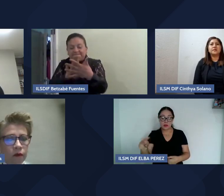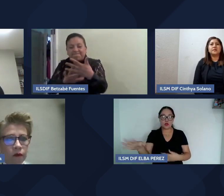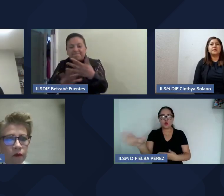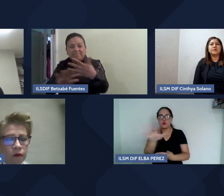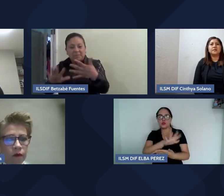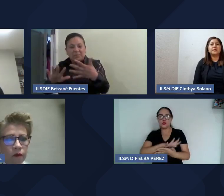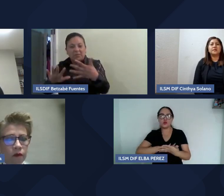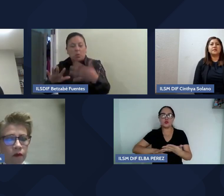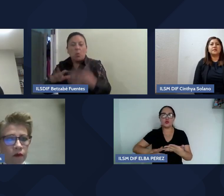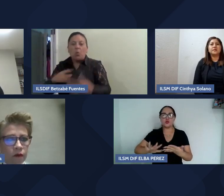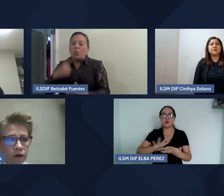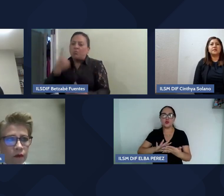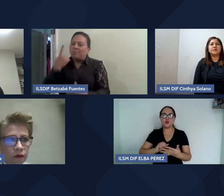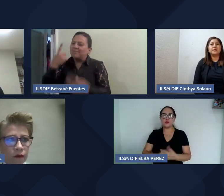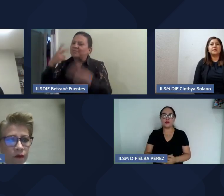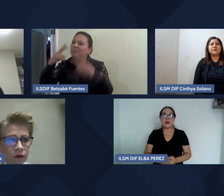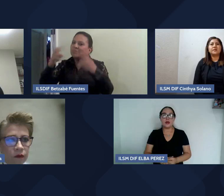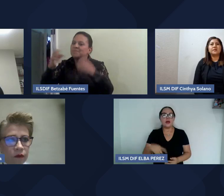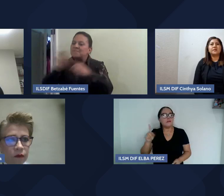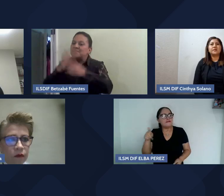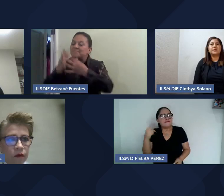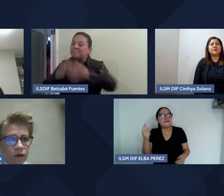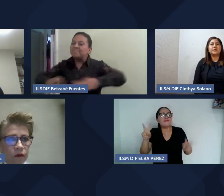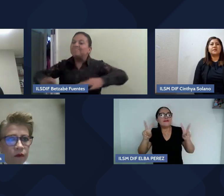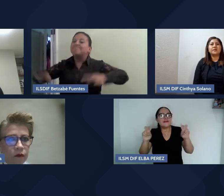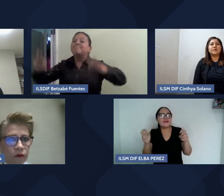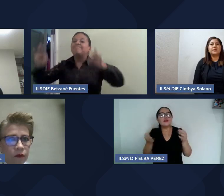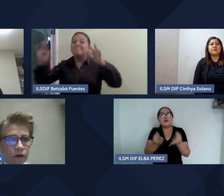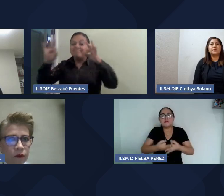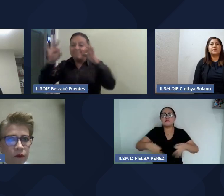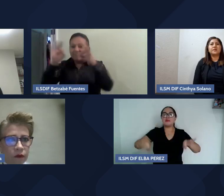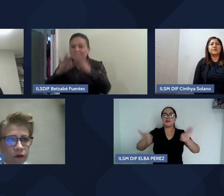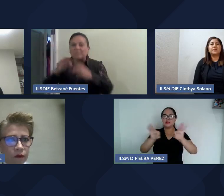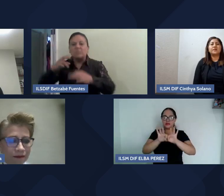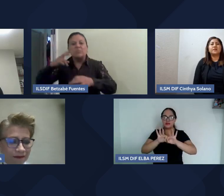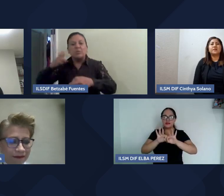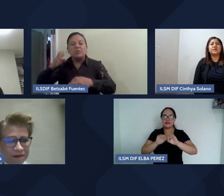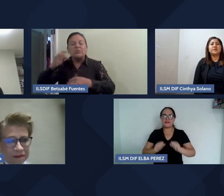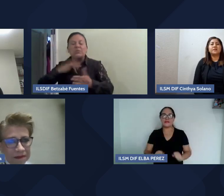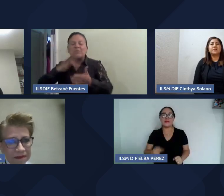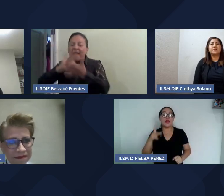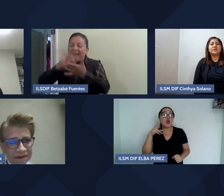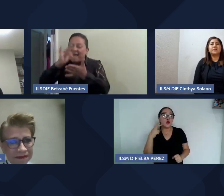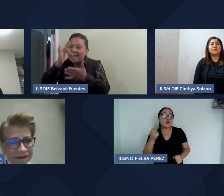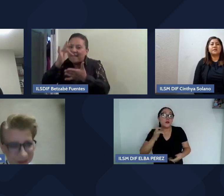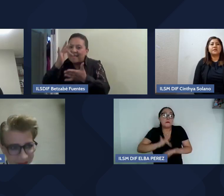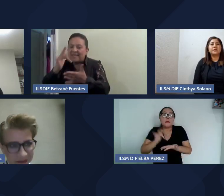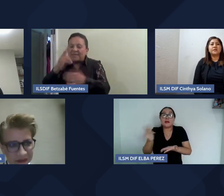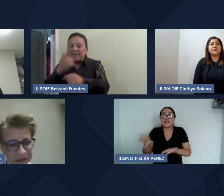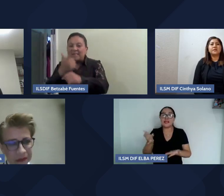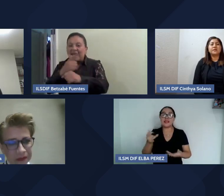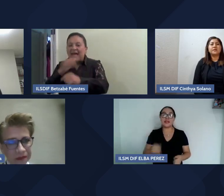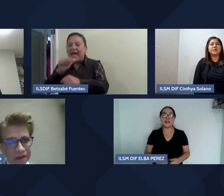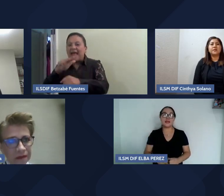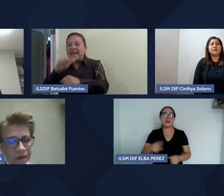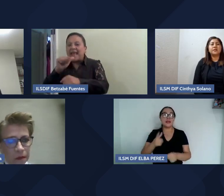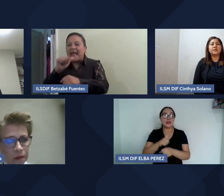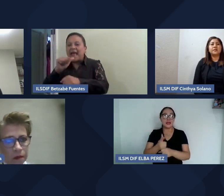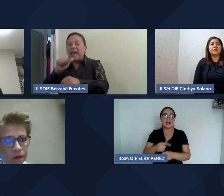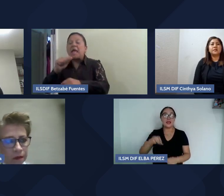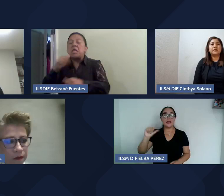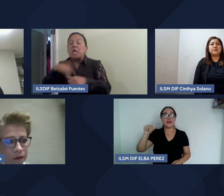verdad fundamentales y por lo cual, bueno, agradezco a la licenciada Ana Patricia Gaitán Tapia,